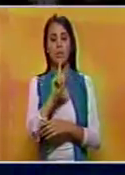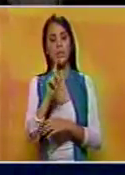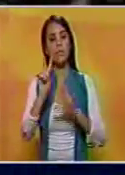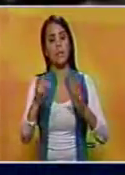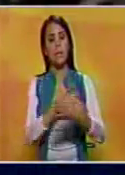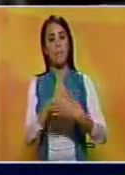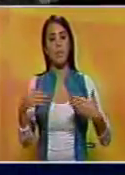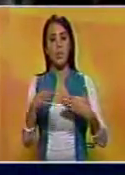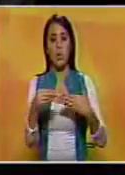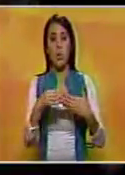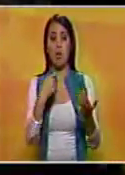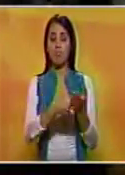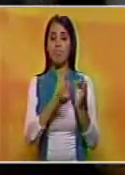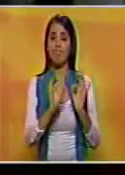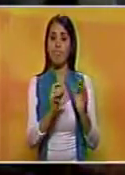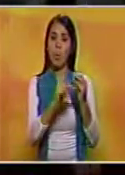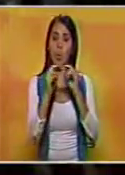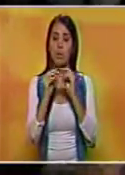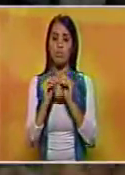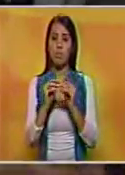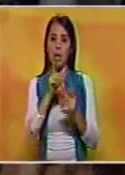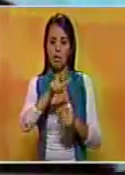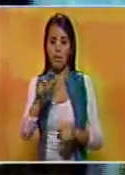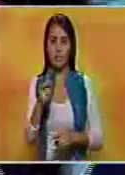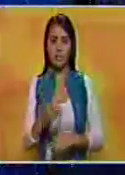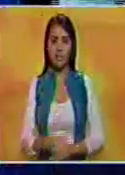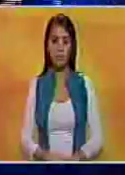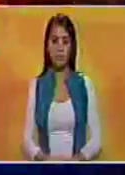dólares como reparación civil.